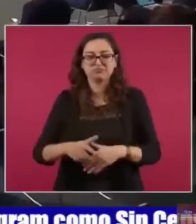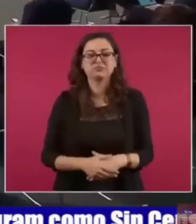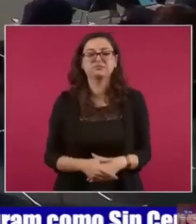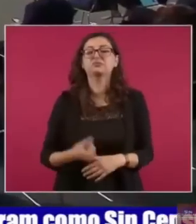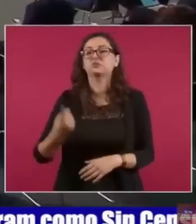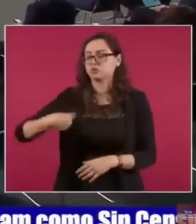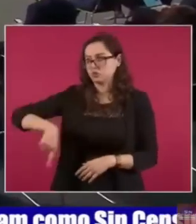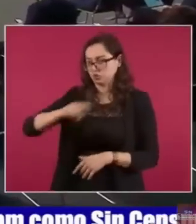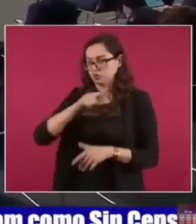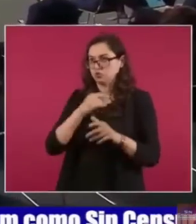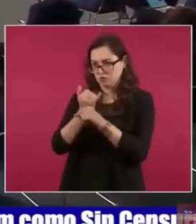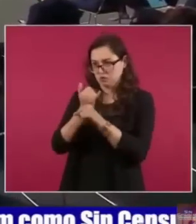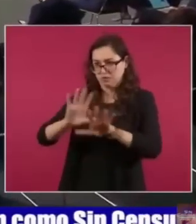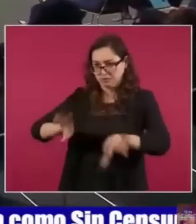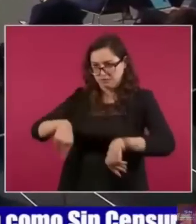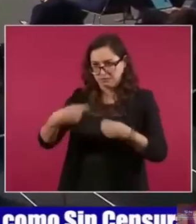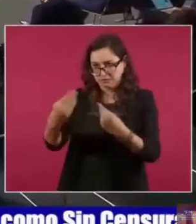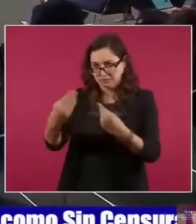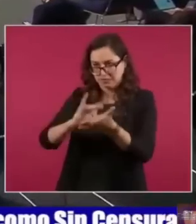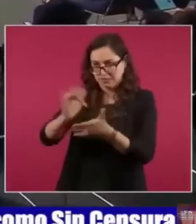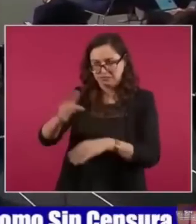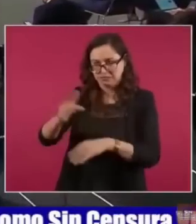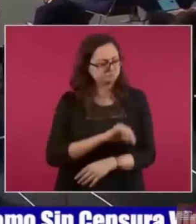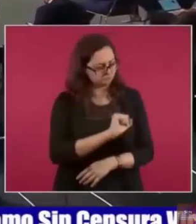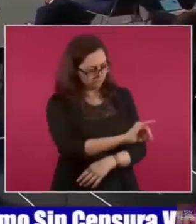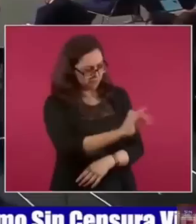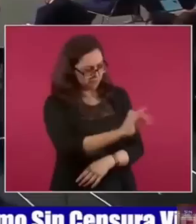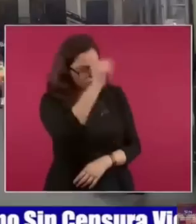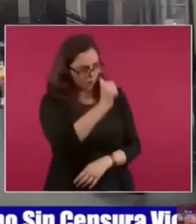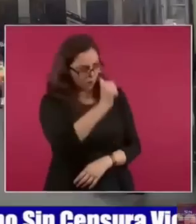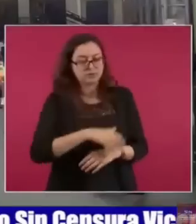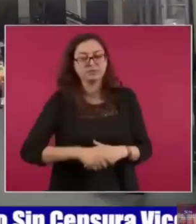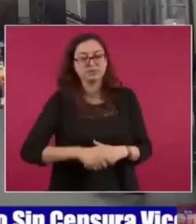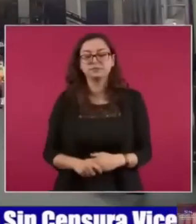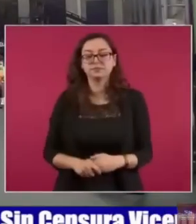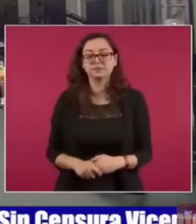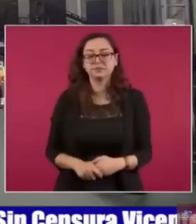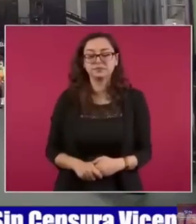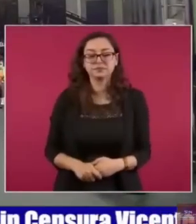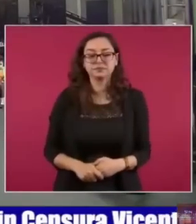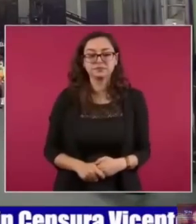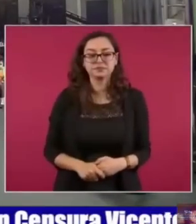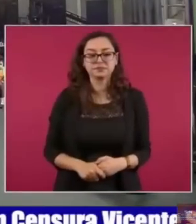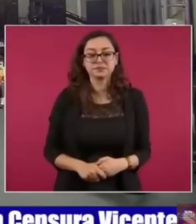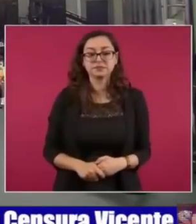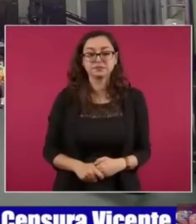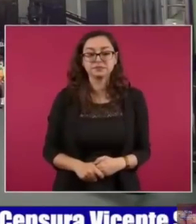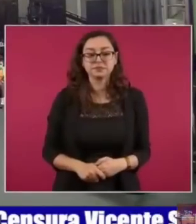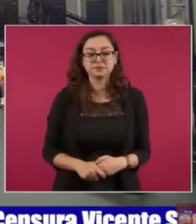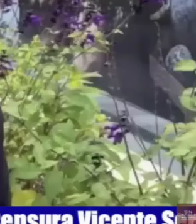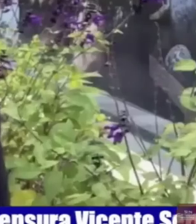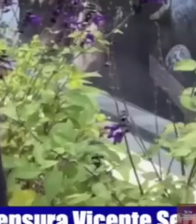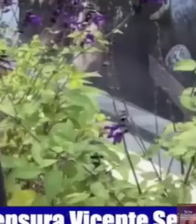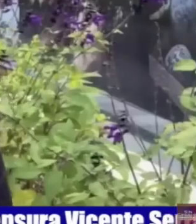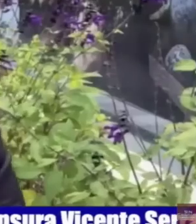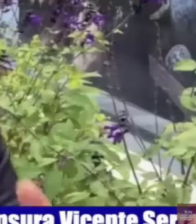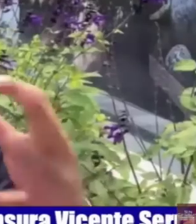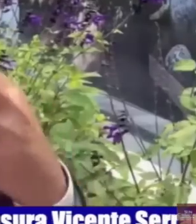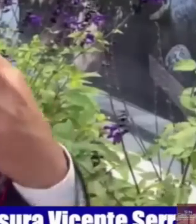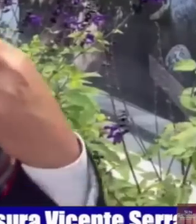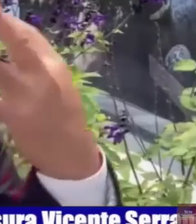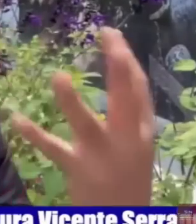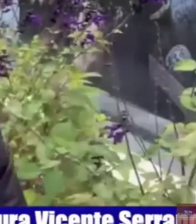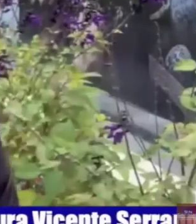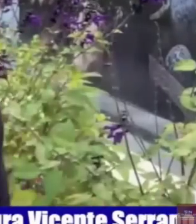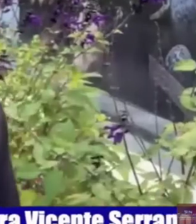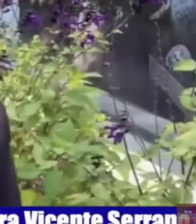importantísimo de un presidente que diariamente responde a los planteamientos, a los cuestionamientos, a las críticas, muchas